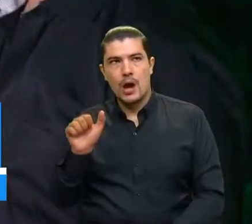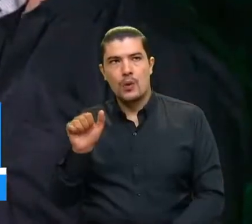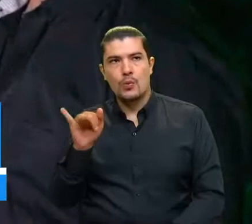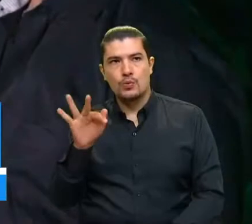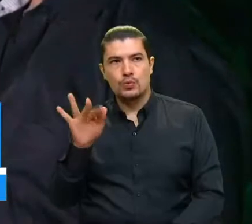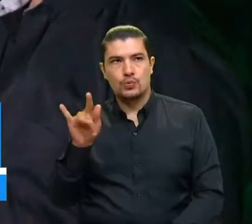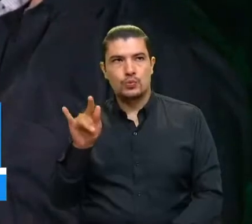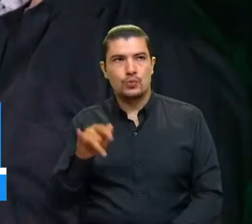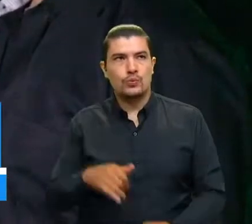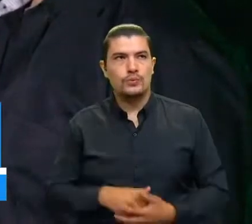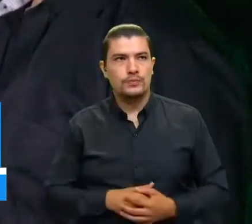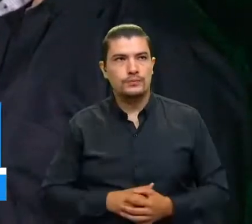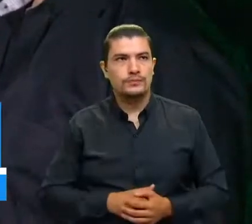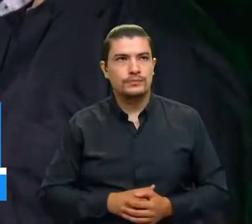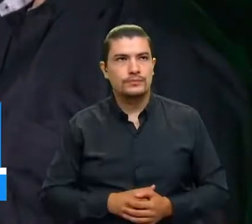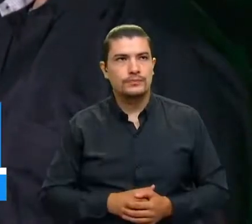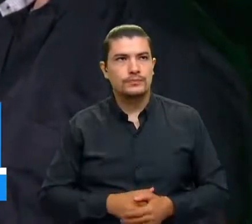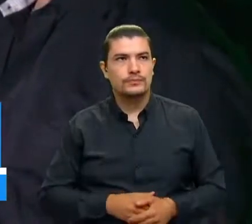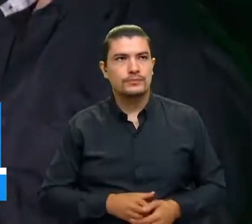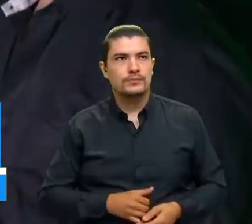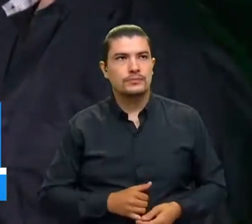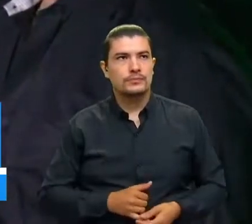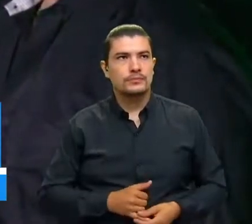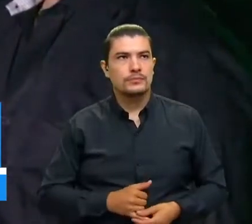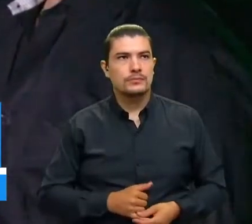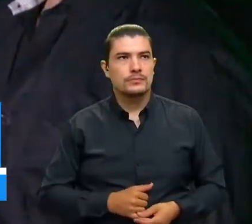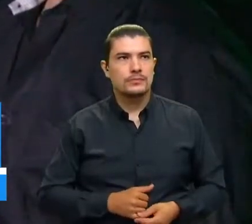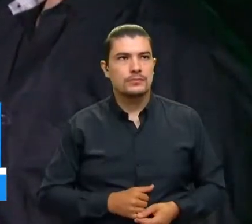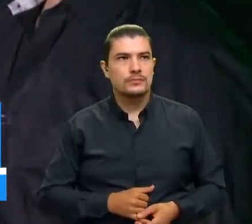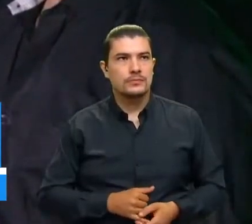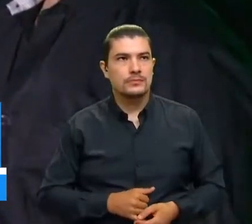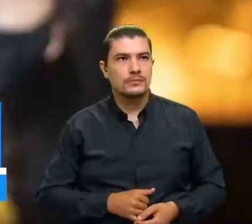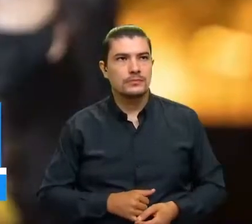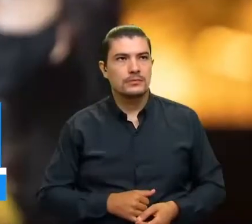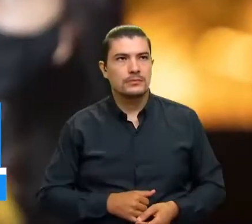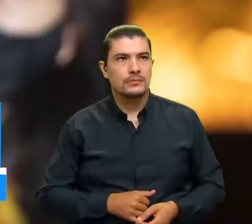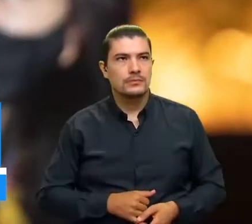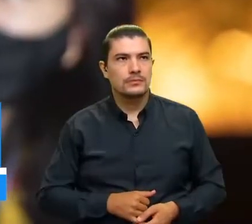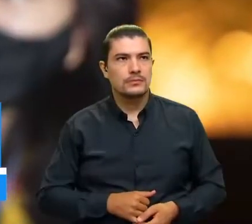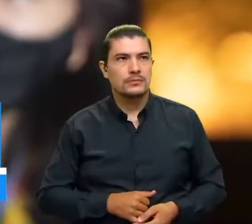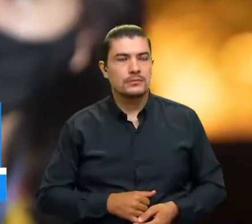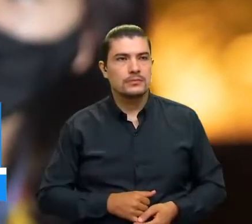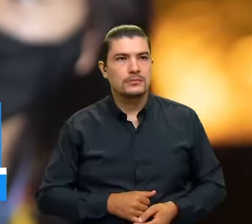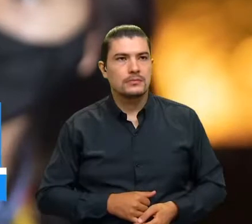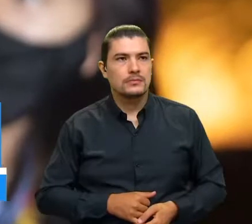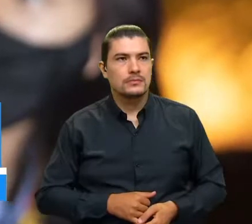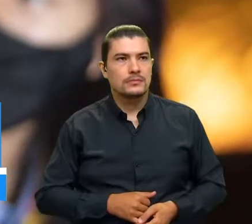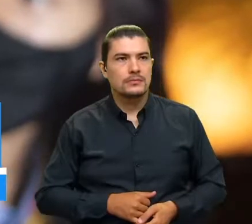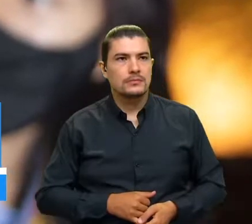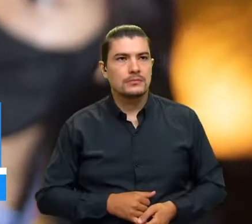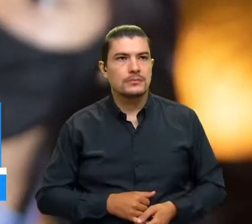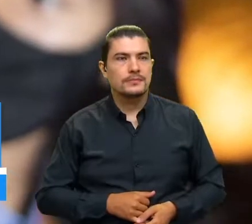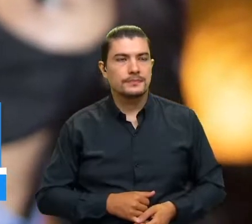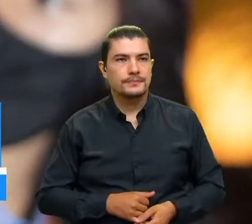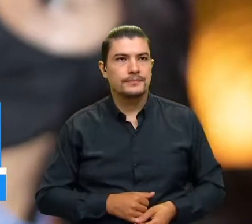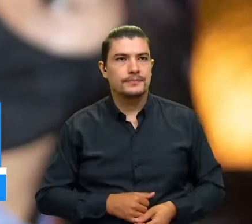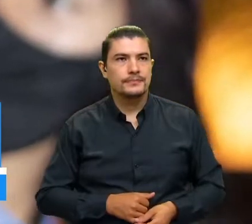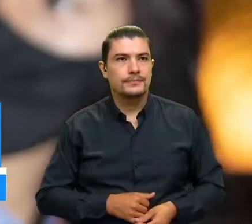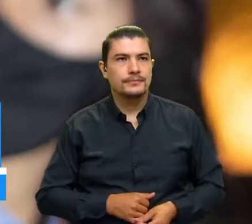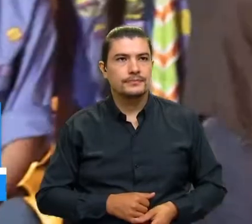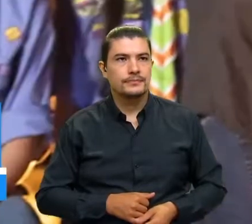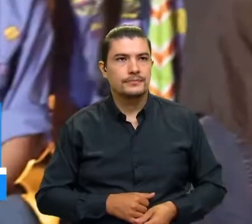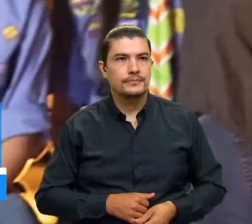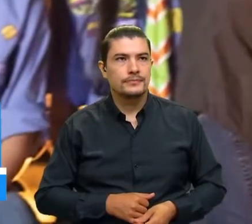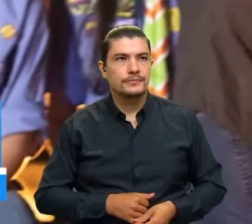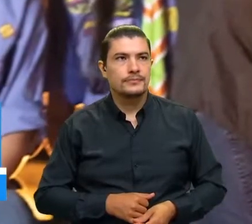nuestro fundador, Sir Lord Robertson Stevenson Smith Baden-Powell O'Jewell. Ese es el nombre de él. Normalmente lo conocemos todos los scouts como